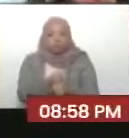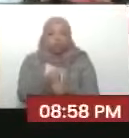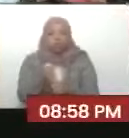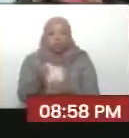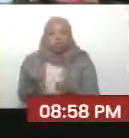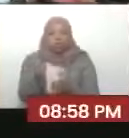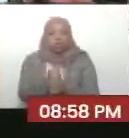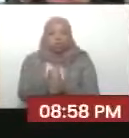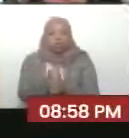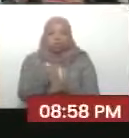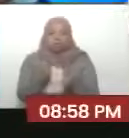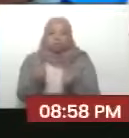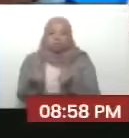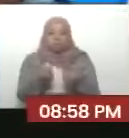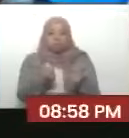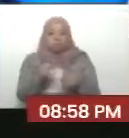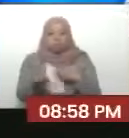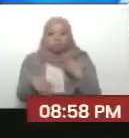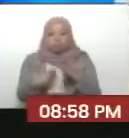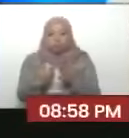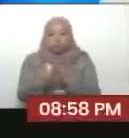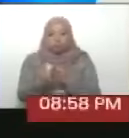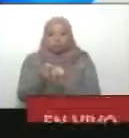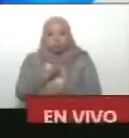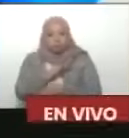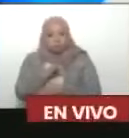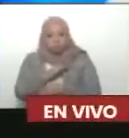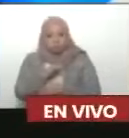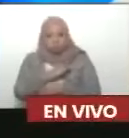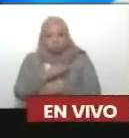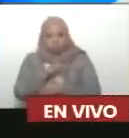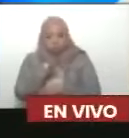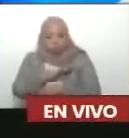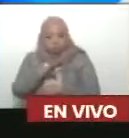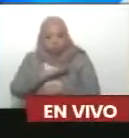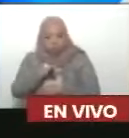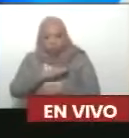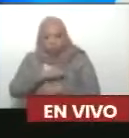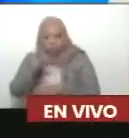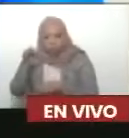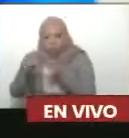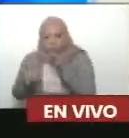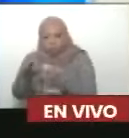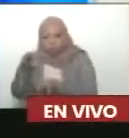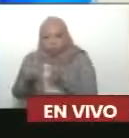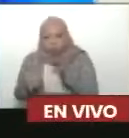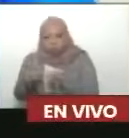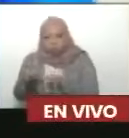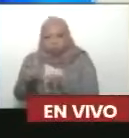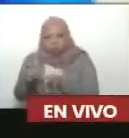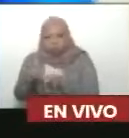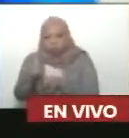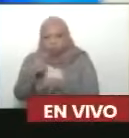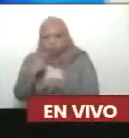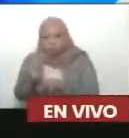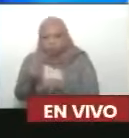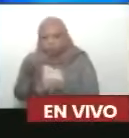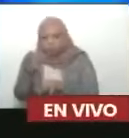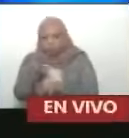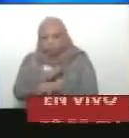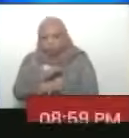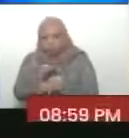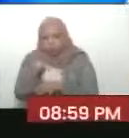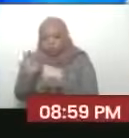agarrar las riendas de lo que es nuestro. Y si el propio árbitro, que es una cosa que no dije en la entrevista, el